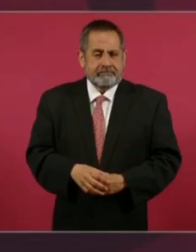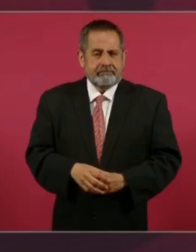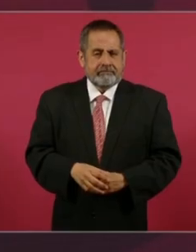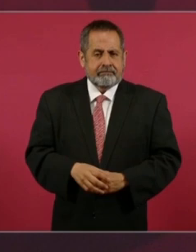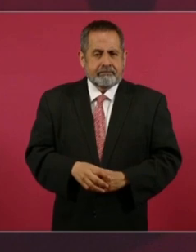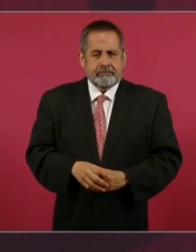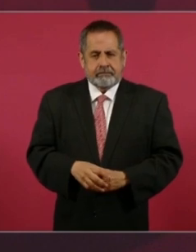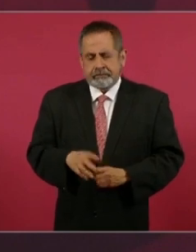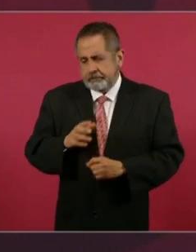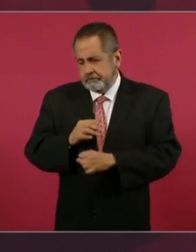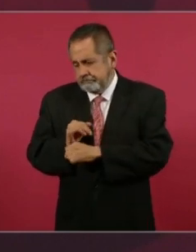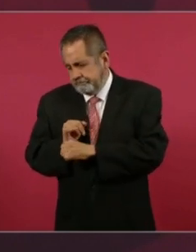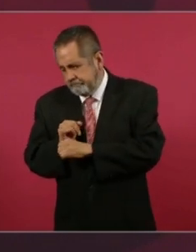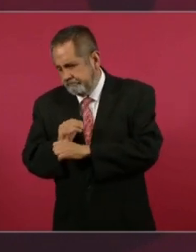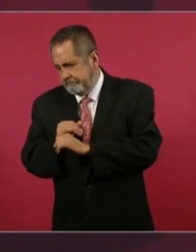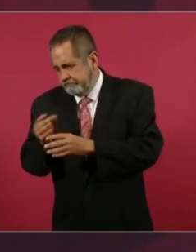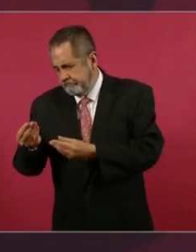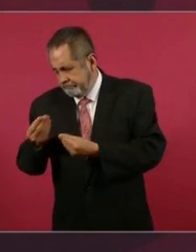Yo me informo